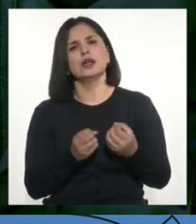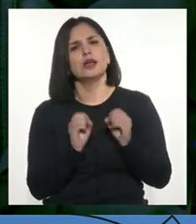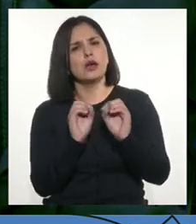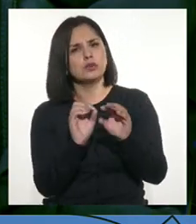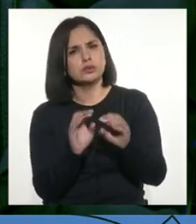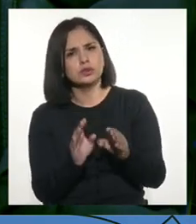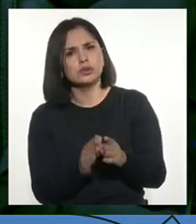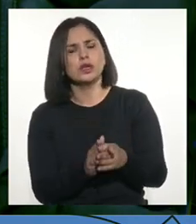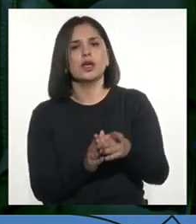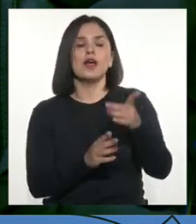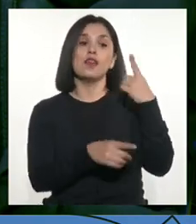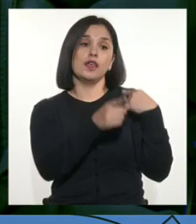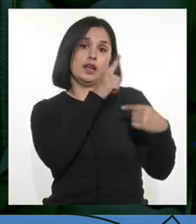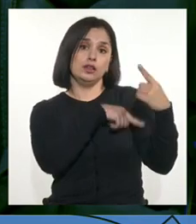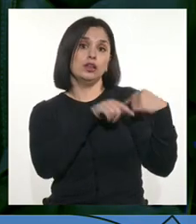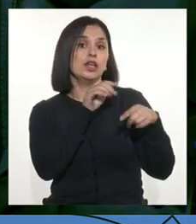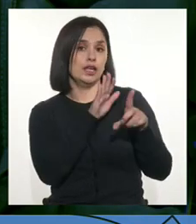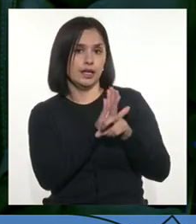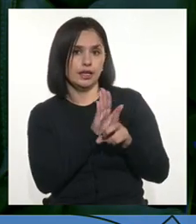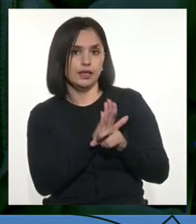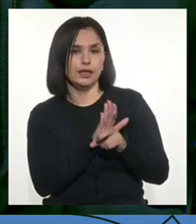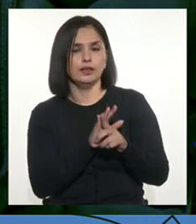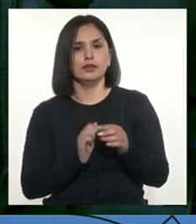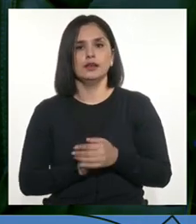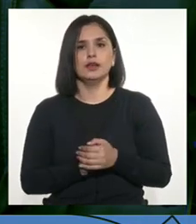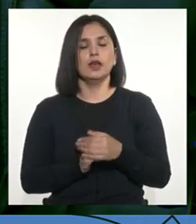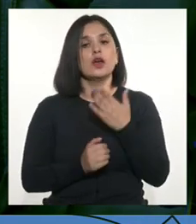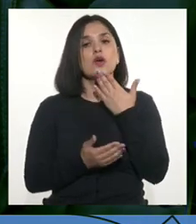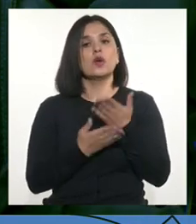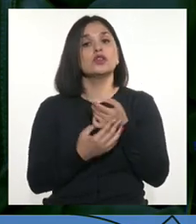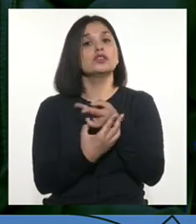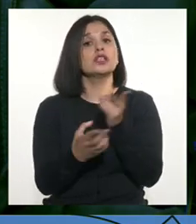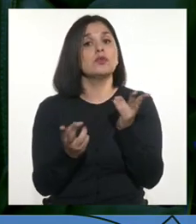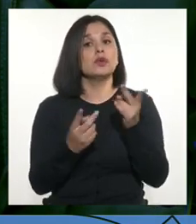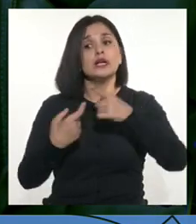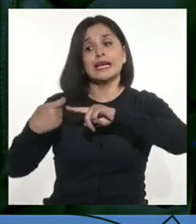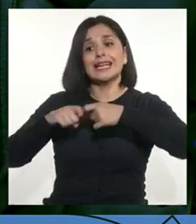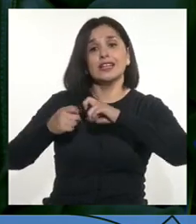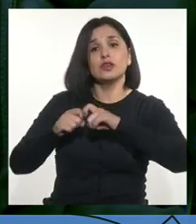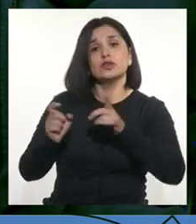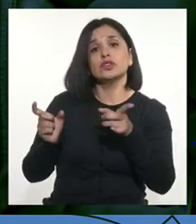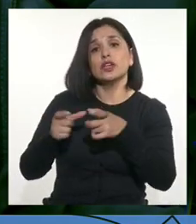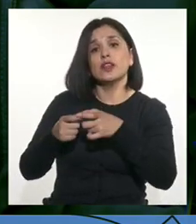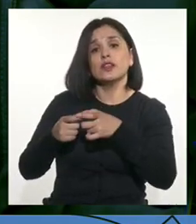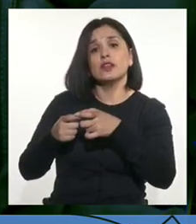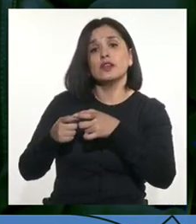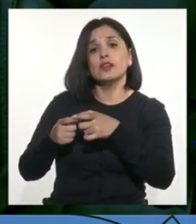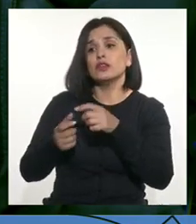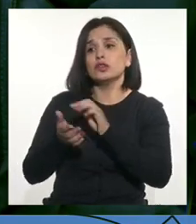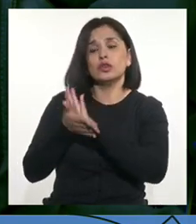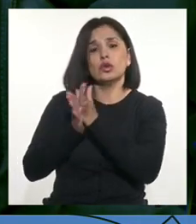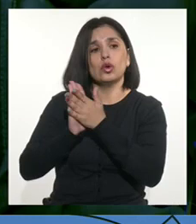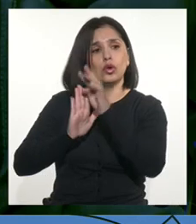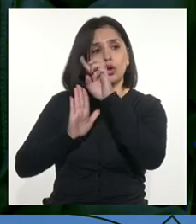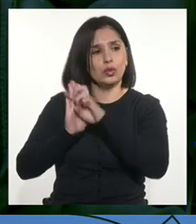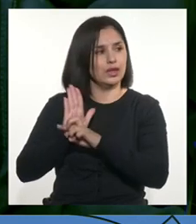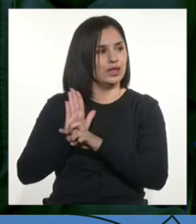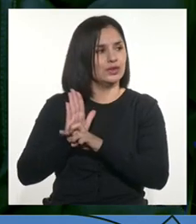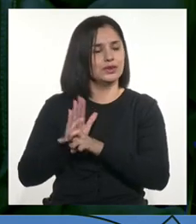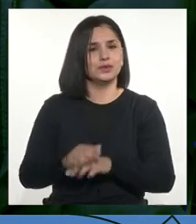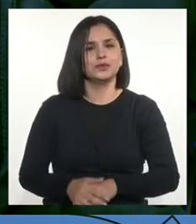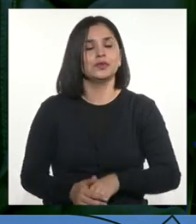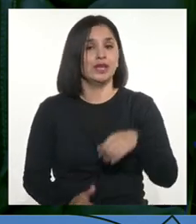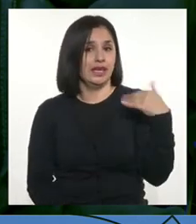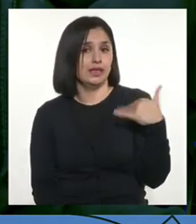conocimiento de la historia de la ley al publicar las discusiones parlamentarias de todos los proyectos es